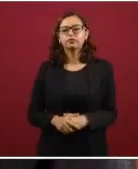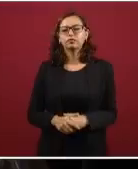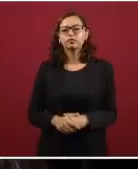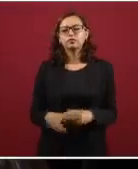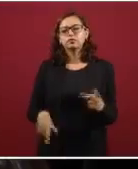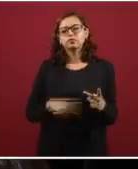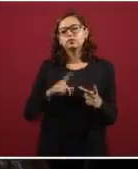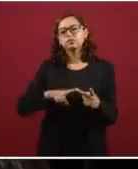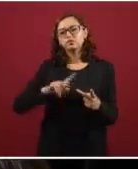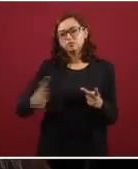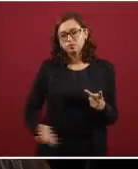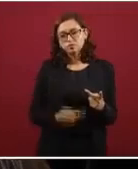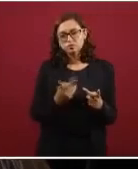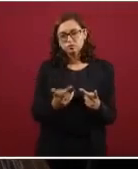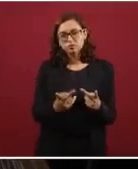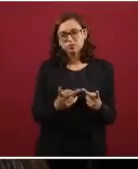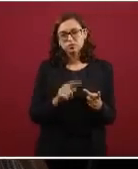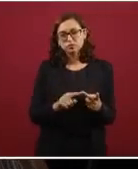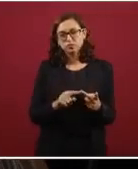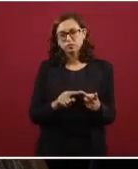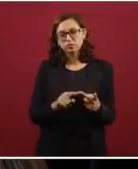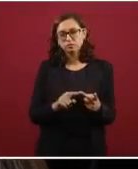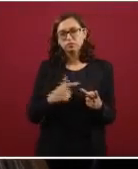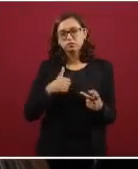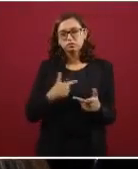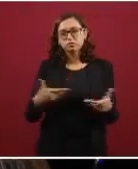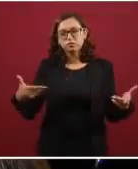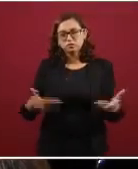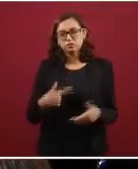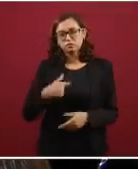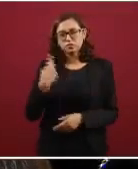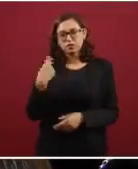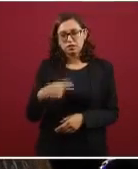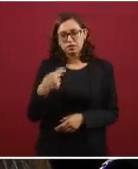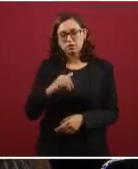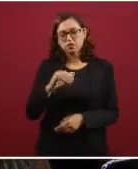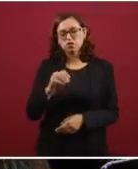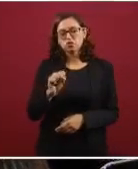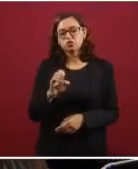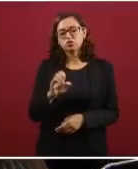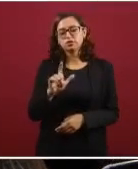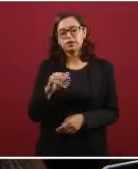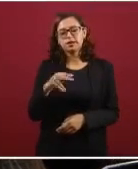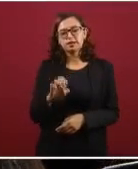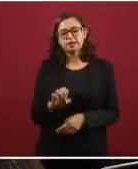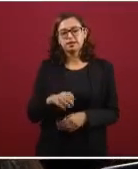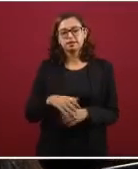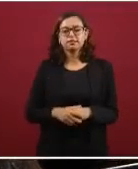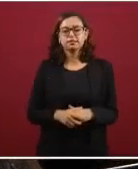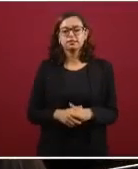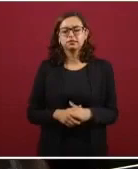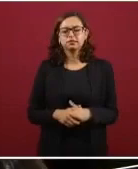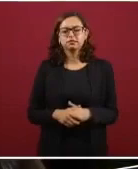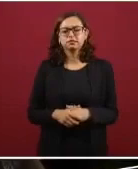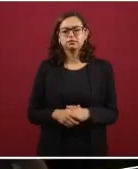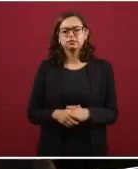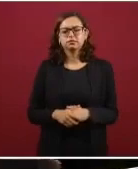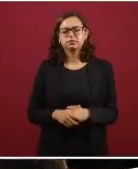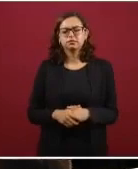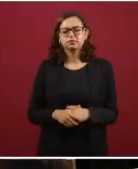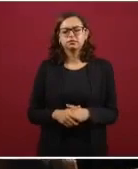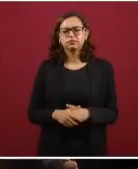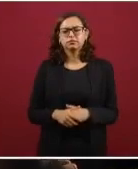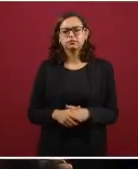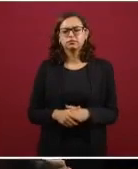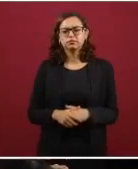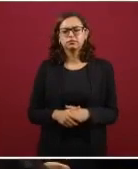Como segunda pregunta, presidente, me presento, Yoselin Gutiérrez de Político.mx. ¿Cómo ve el posible aumento para